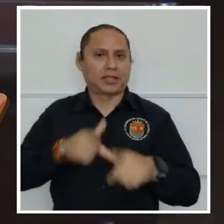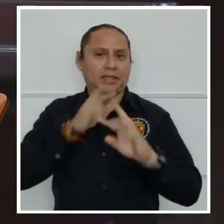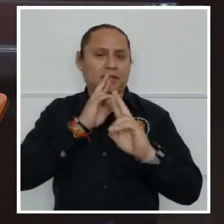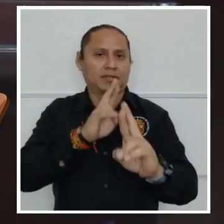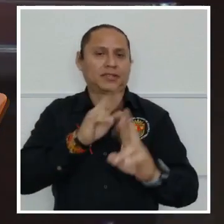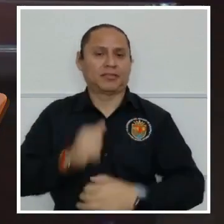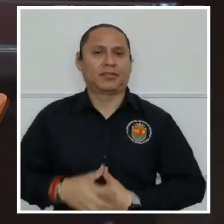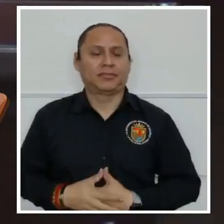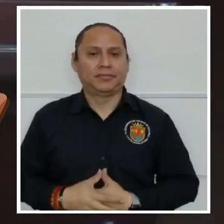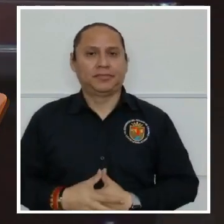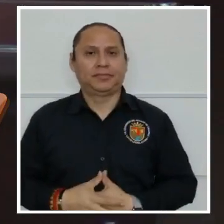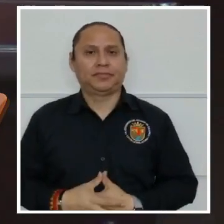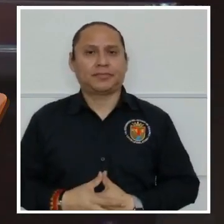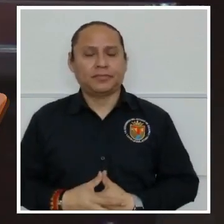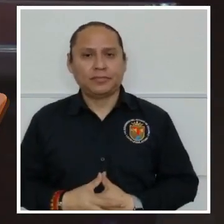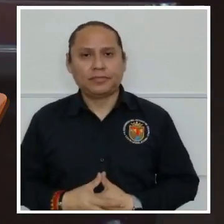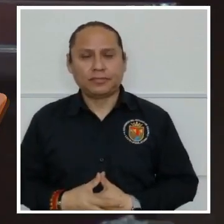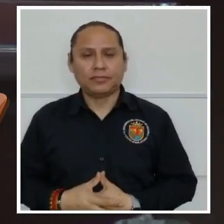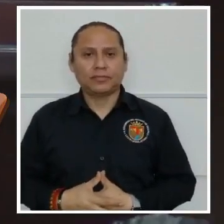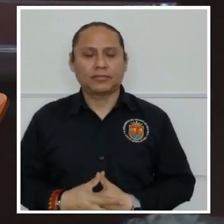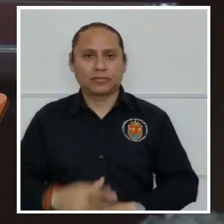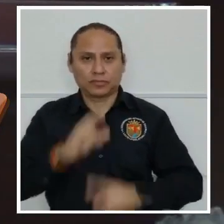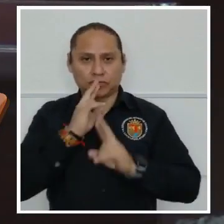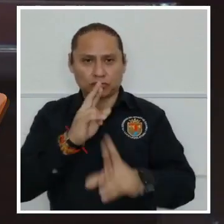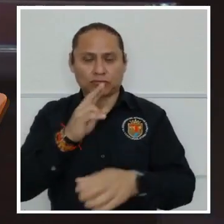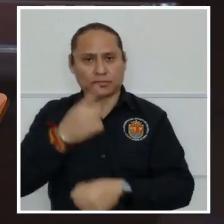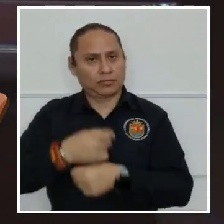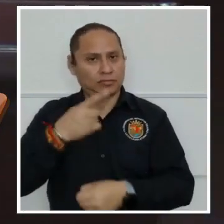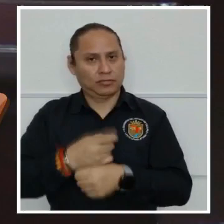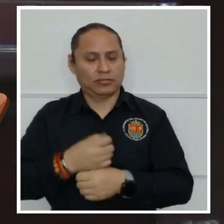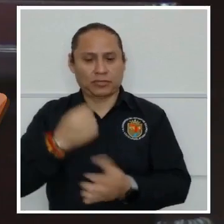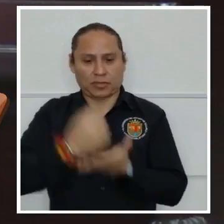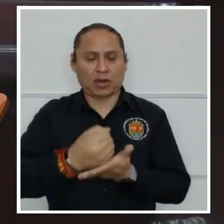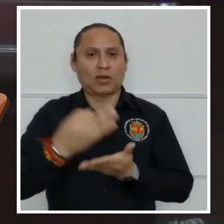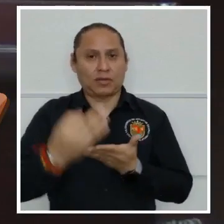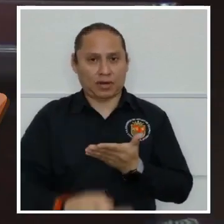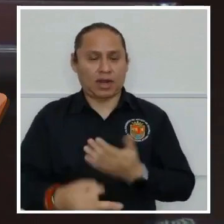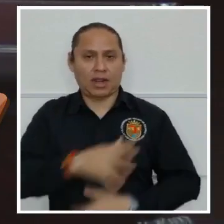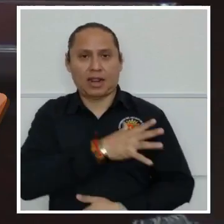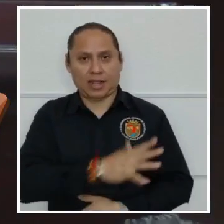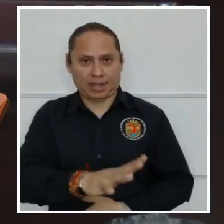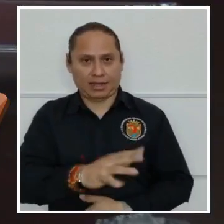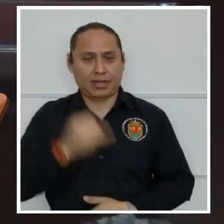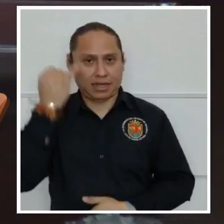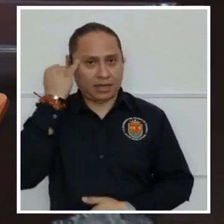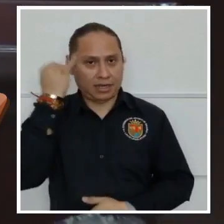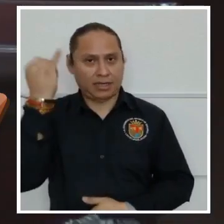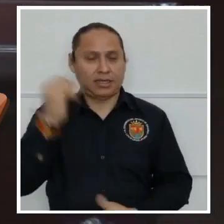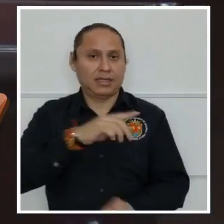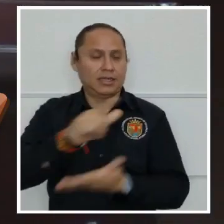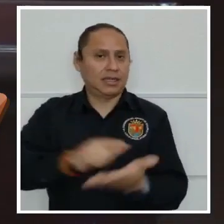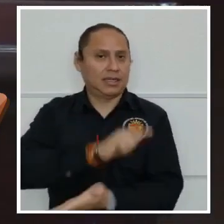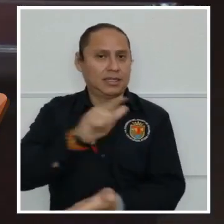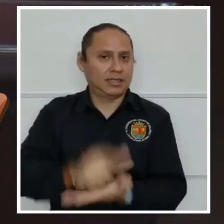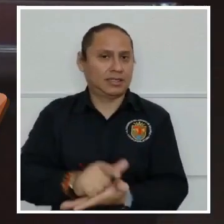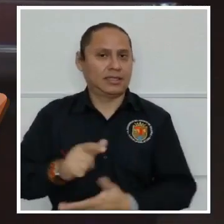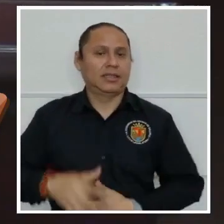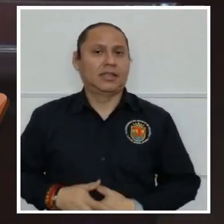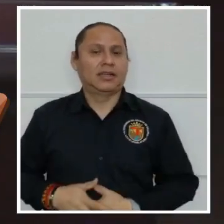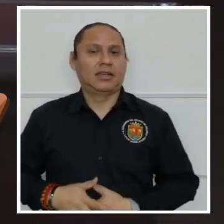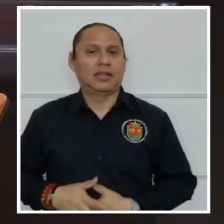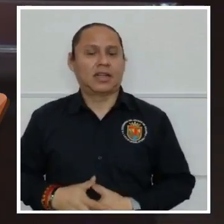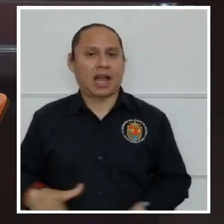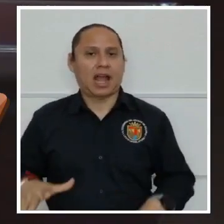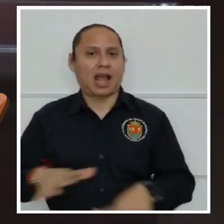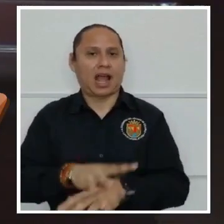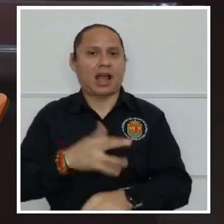el siguiente dictamen. Resolutivo primero es de aprobarse en lo general la iniciativa de decreto por el que